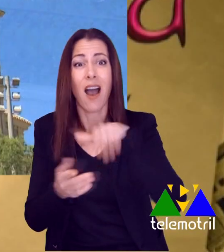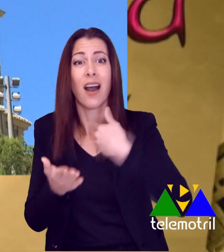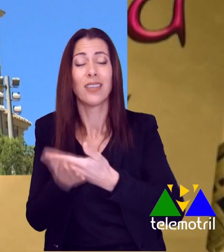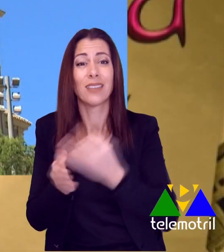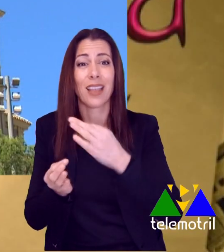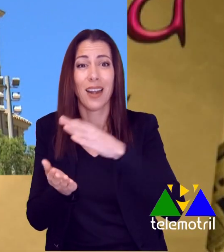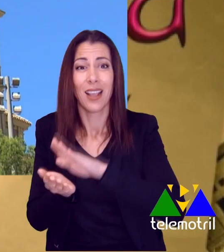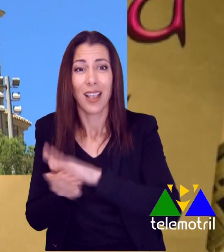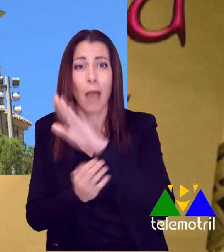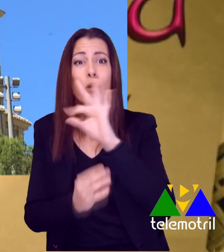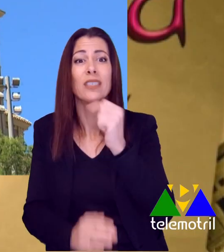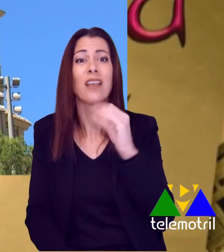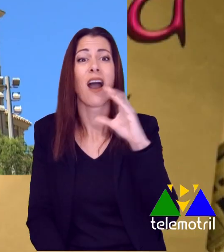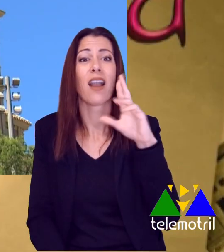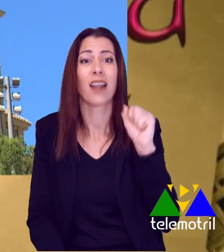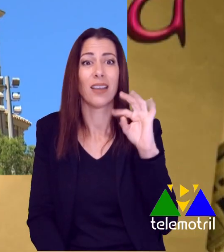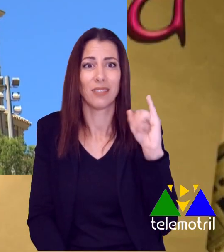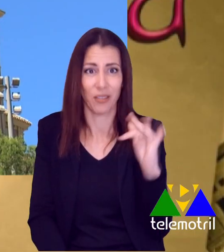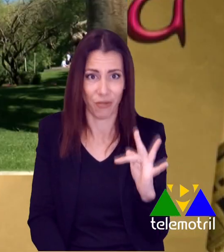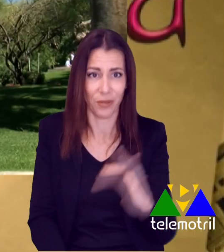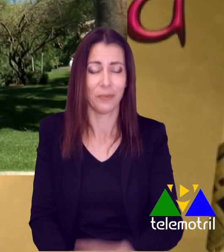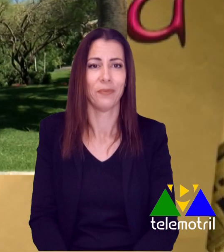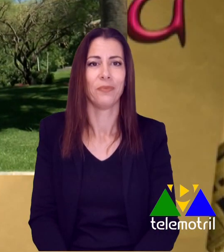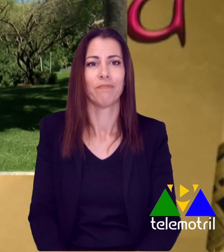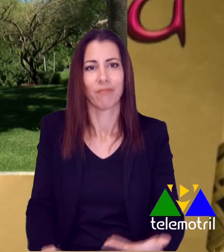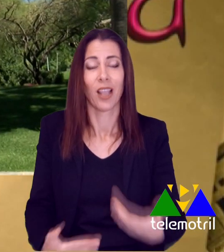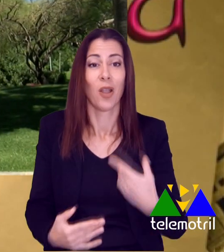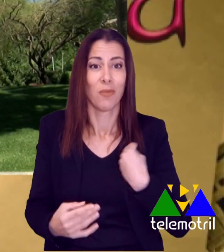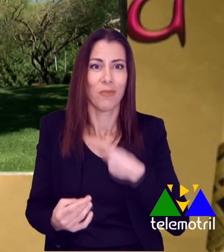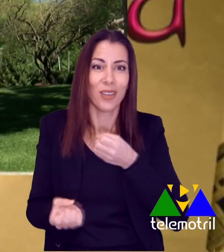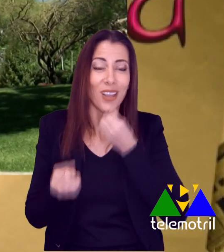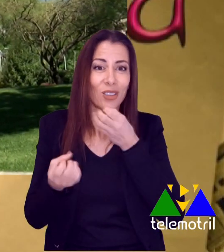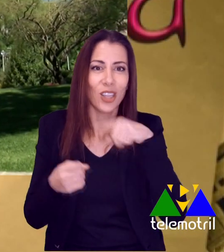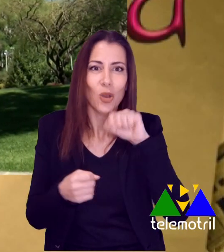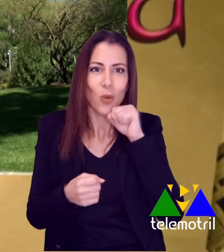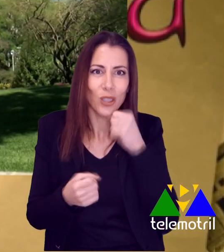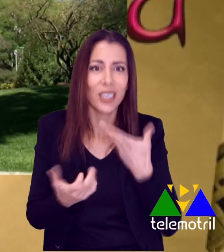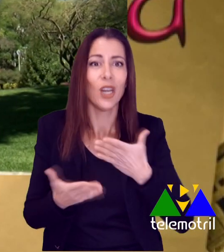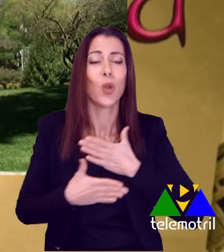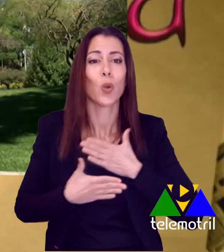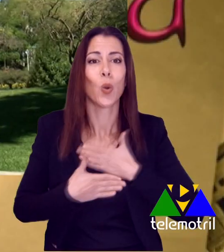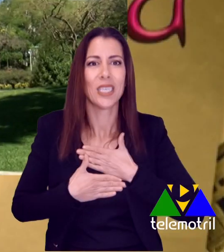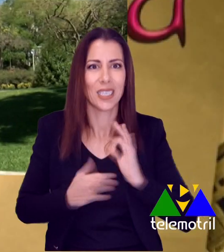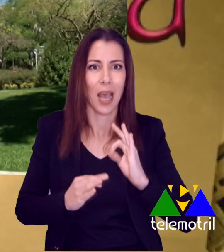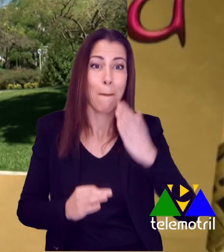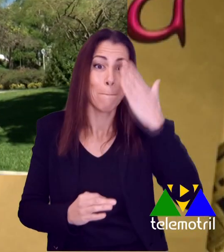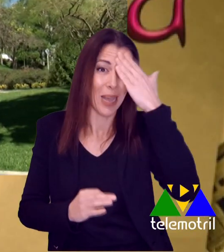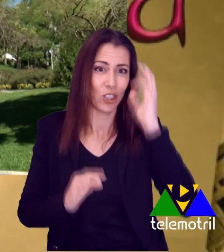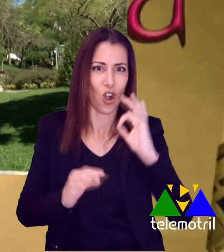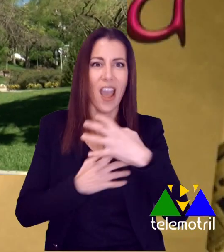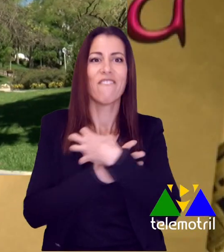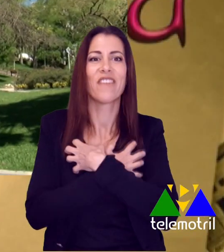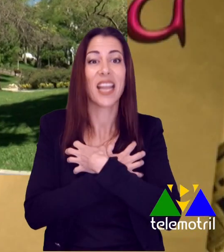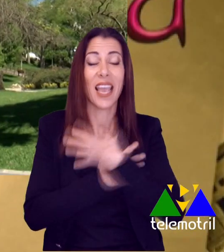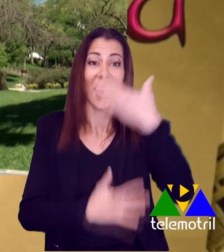Bueno, pues con esa abogada de Motril, como decía don Manuel, nuestra patrona, la Virgen